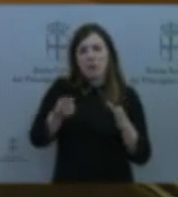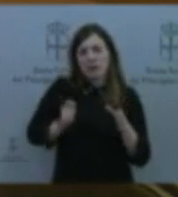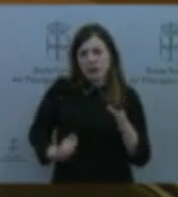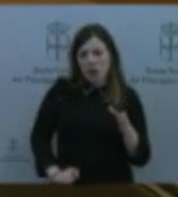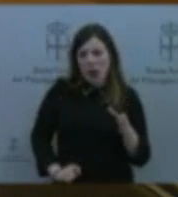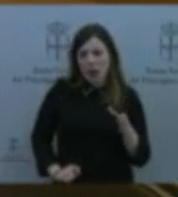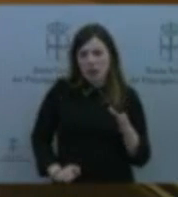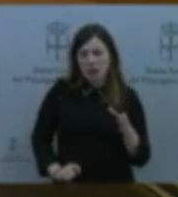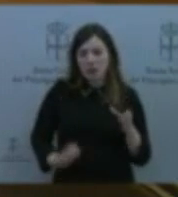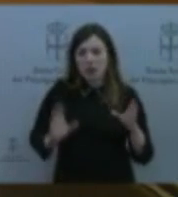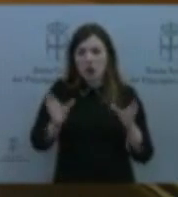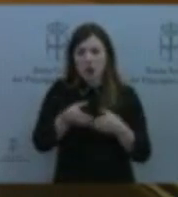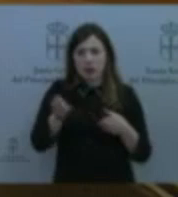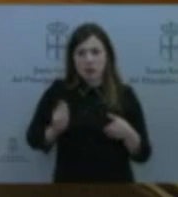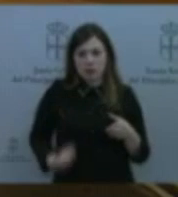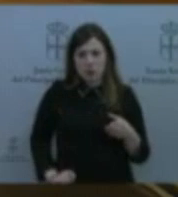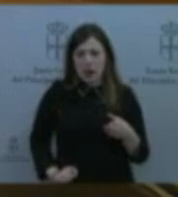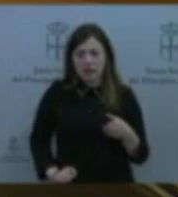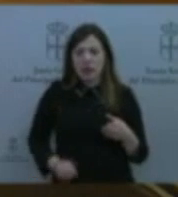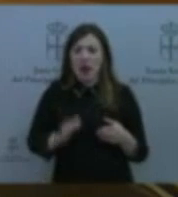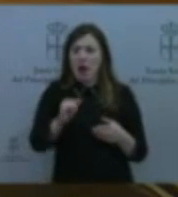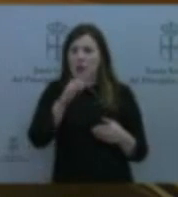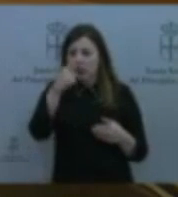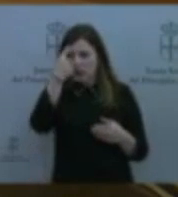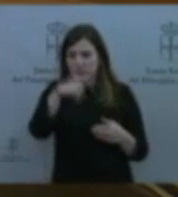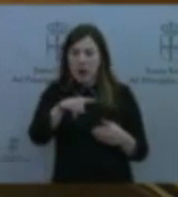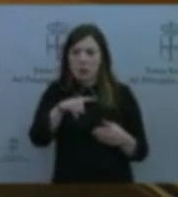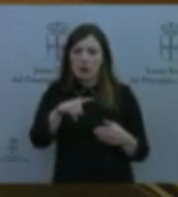a todo lo largo de la escala, desde la E hasta la A.